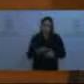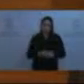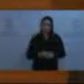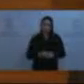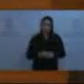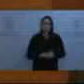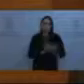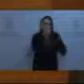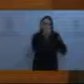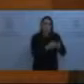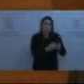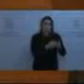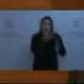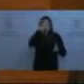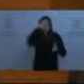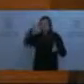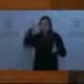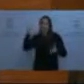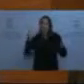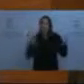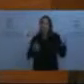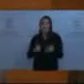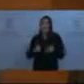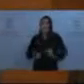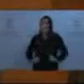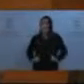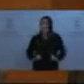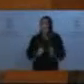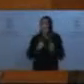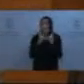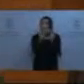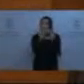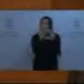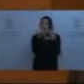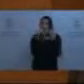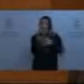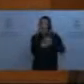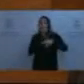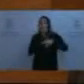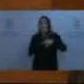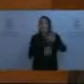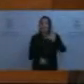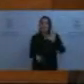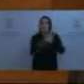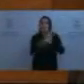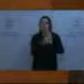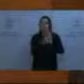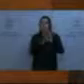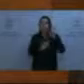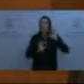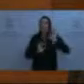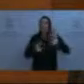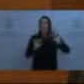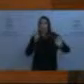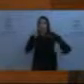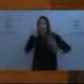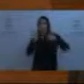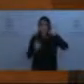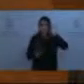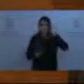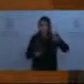a usted lo que se le olvidó es que por primera vez en estas bases se incluyen expresamente actividades